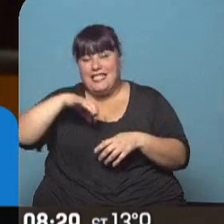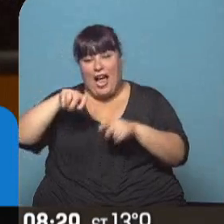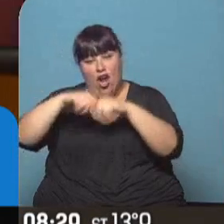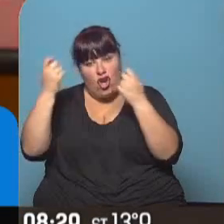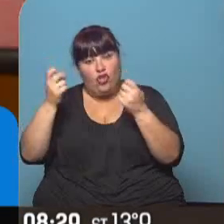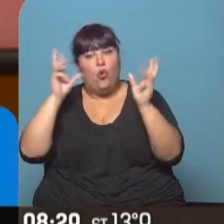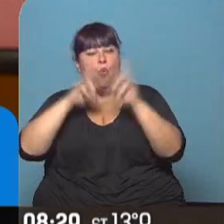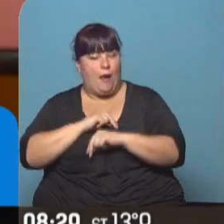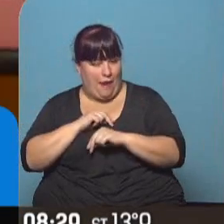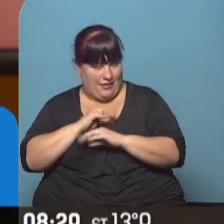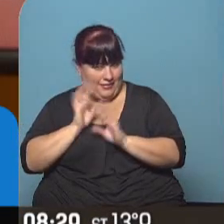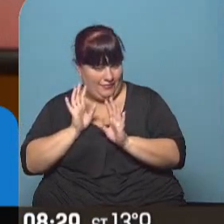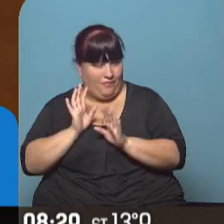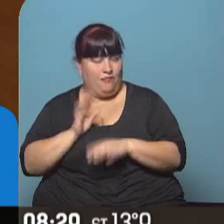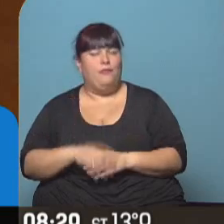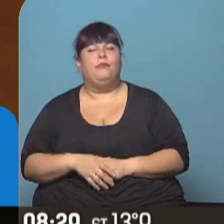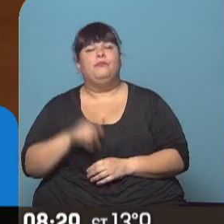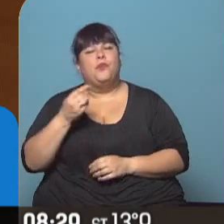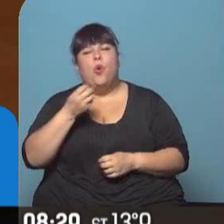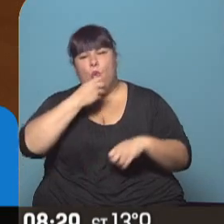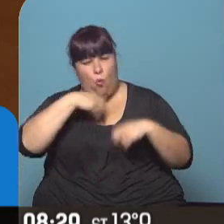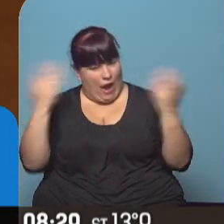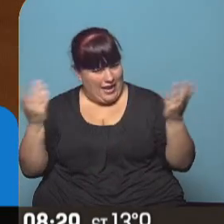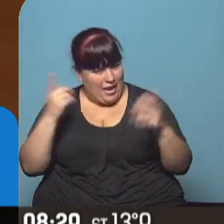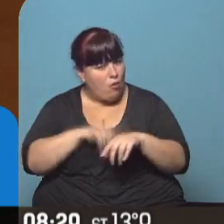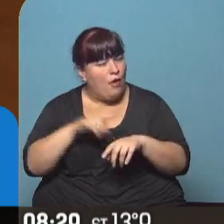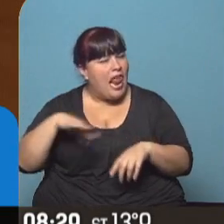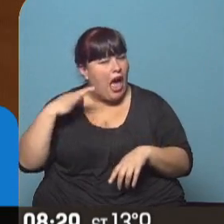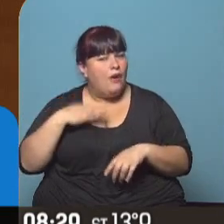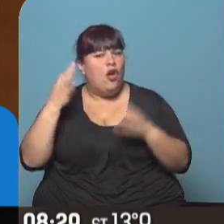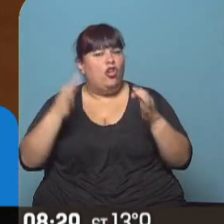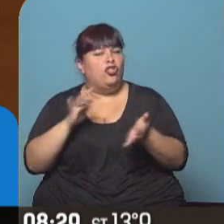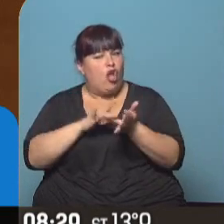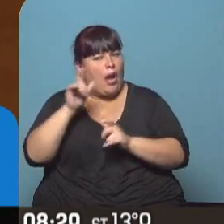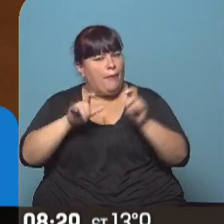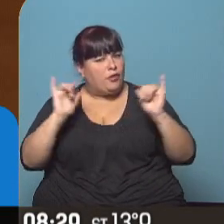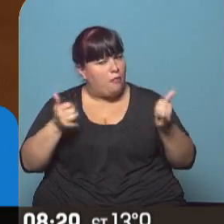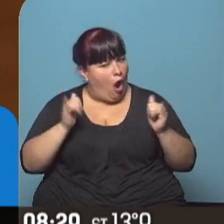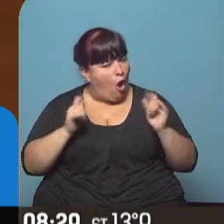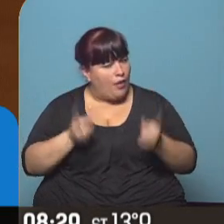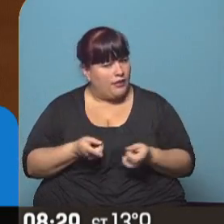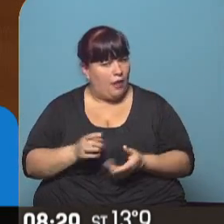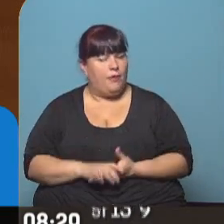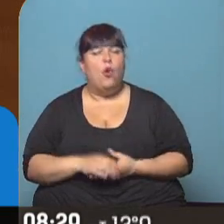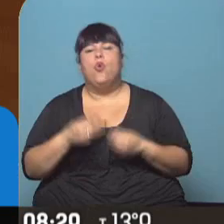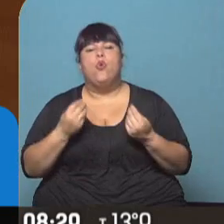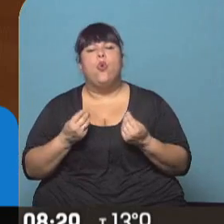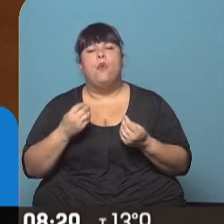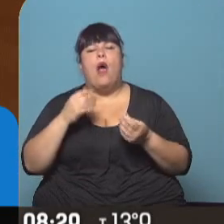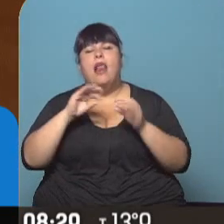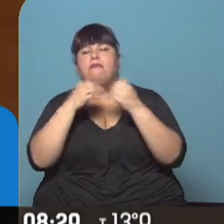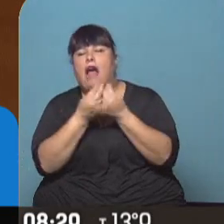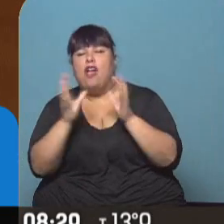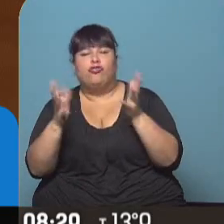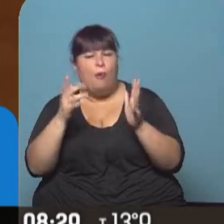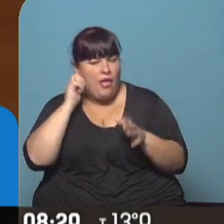rompió, dejan de recibirla. ¿Esto ocurre en cualquier momento de la vida? ¿Le está ocurriendo a personas cada vez más jóvenes? ¿Cuál es el